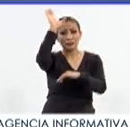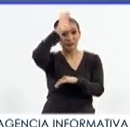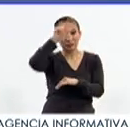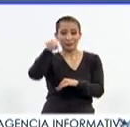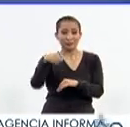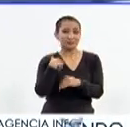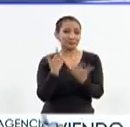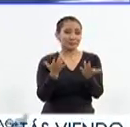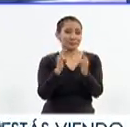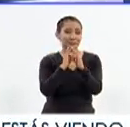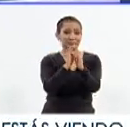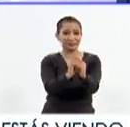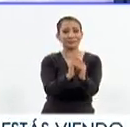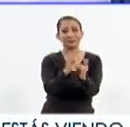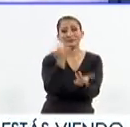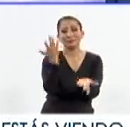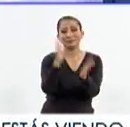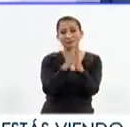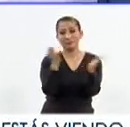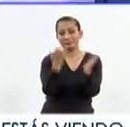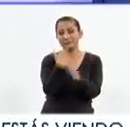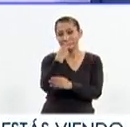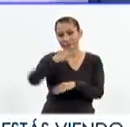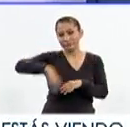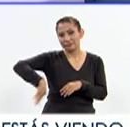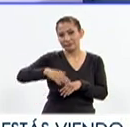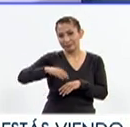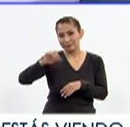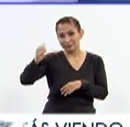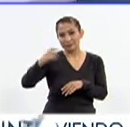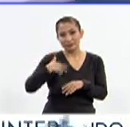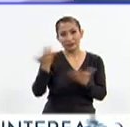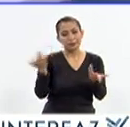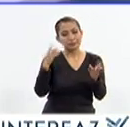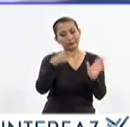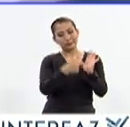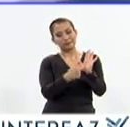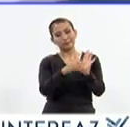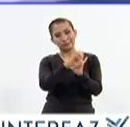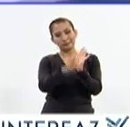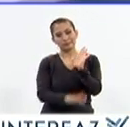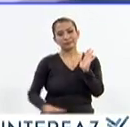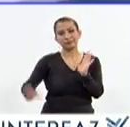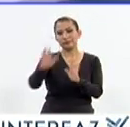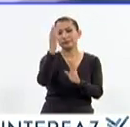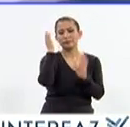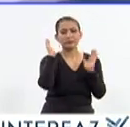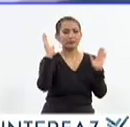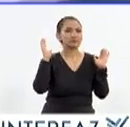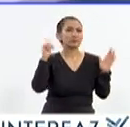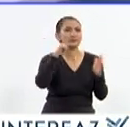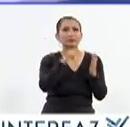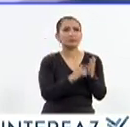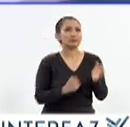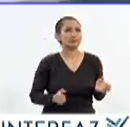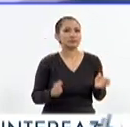ese evento y que además, pues, como tú bien lo mencionaste desde el otro día, pues se enmarca en un maravilloso,